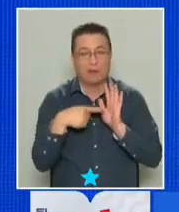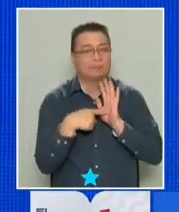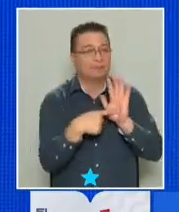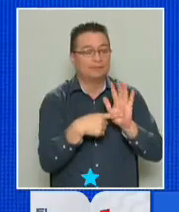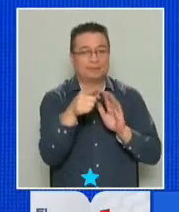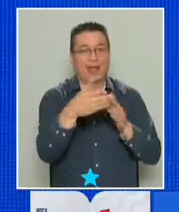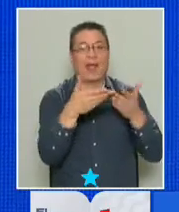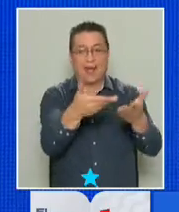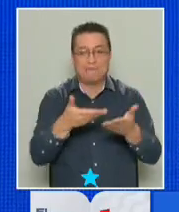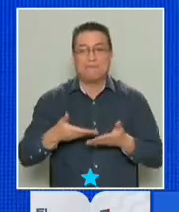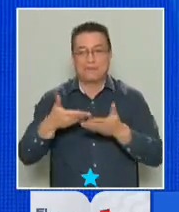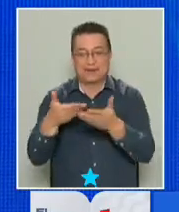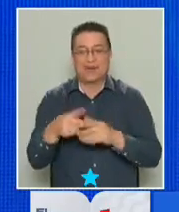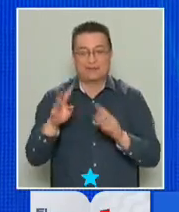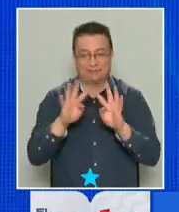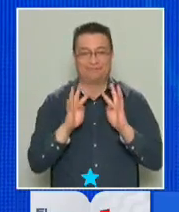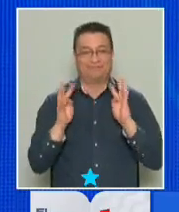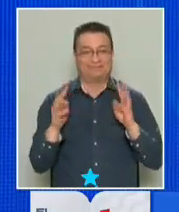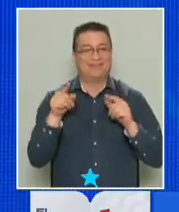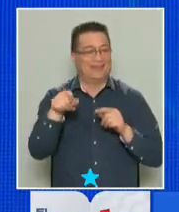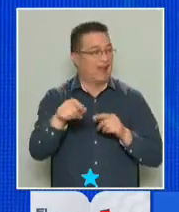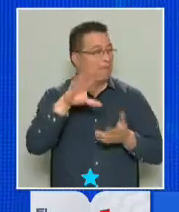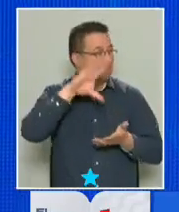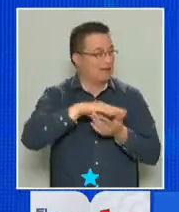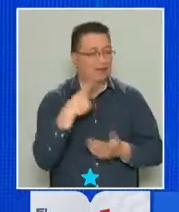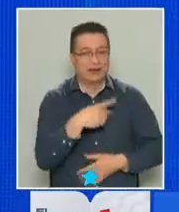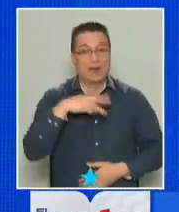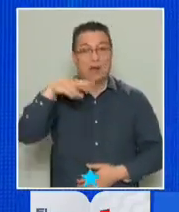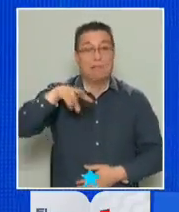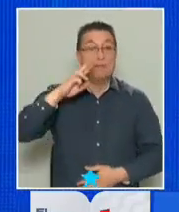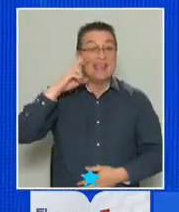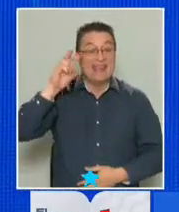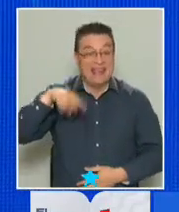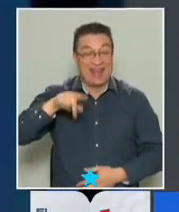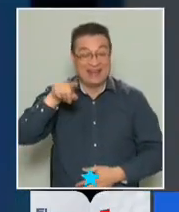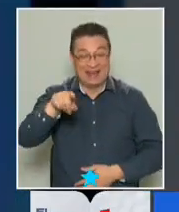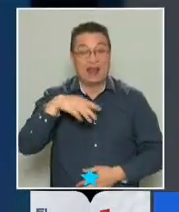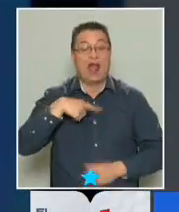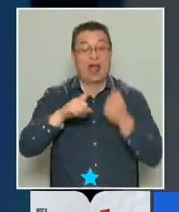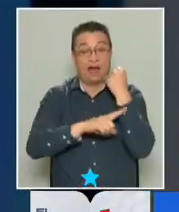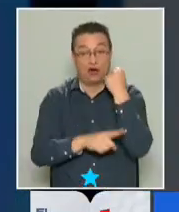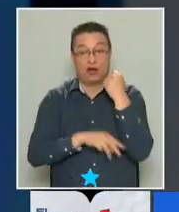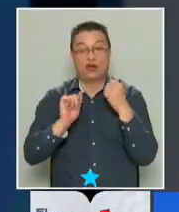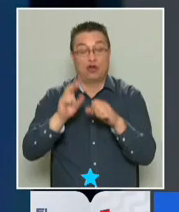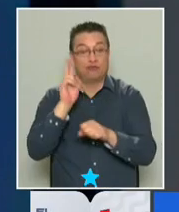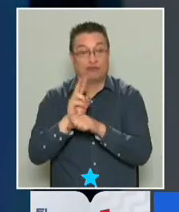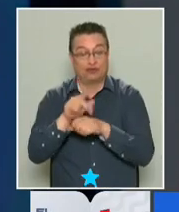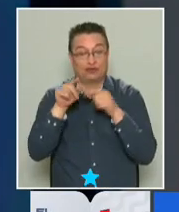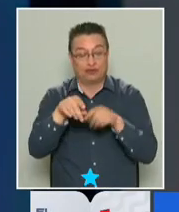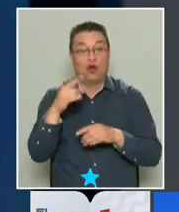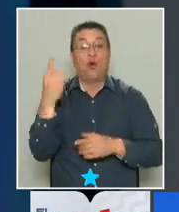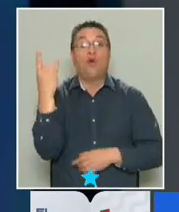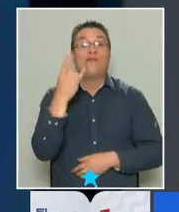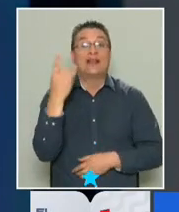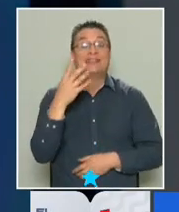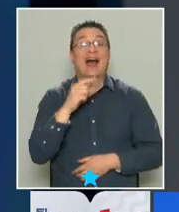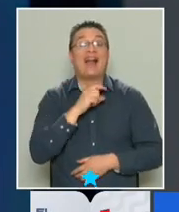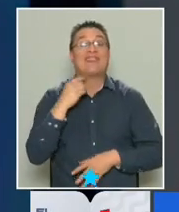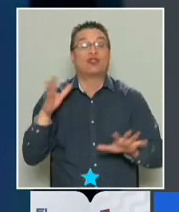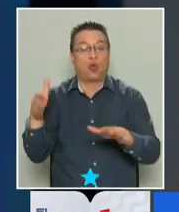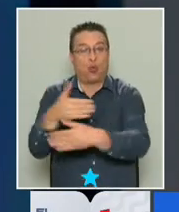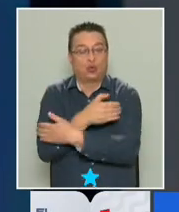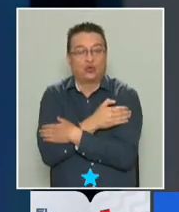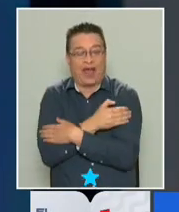nuestros invitados aquí en el panel del país que queremos mirar enríquez ahoga y académica de la universidad alberto hurtado milián muchas gracias por acompañarnos